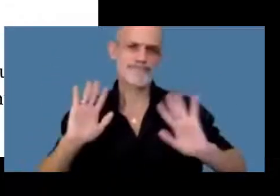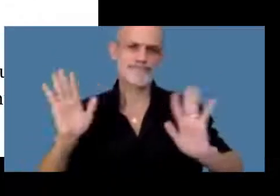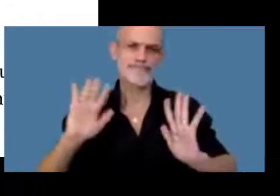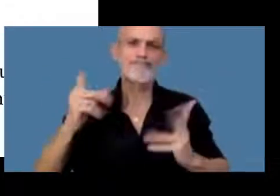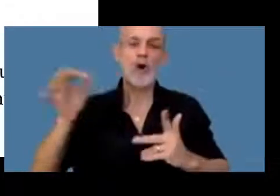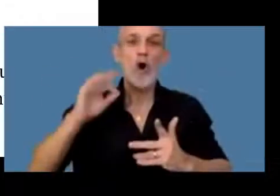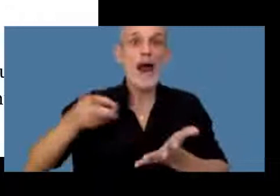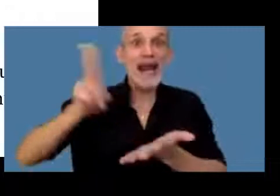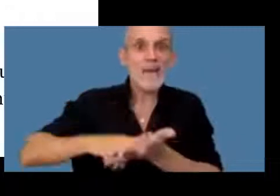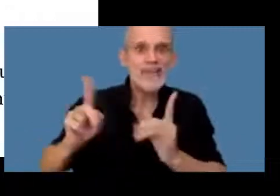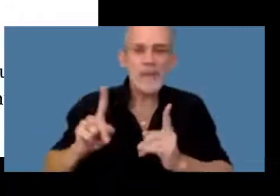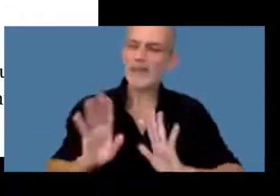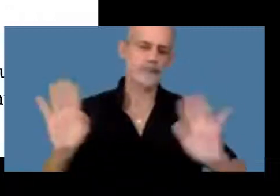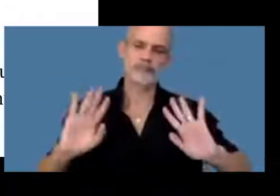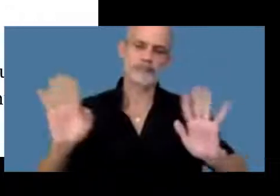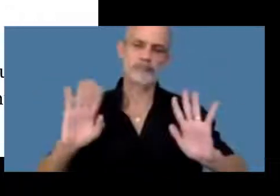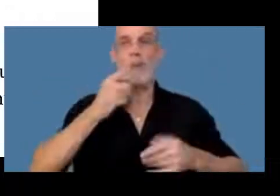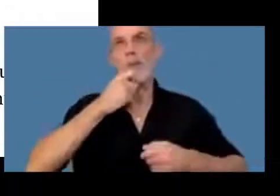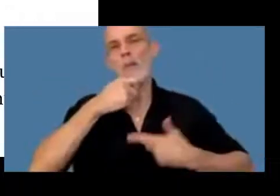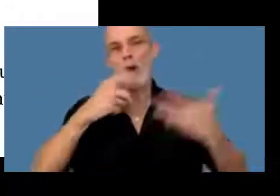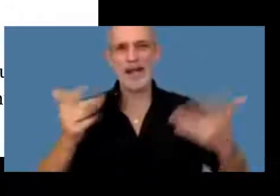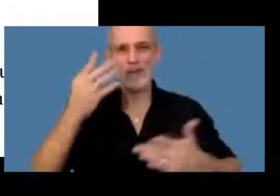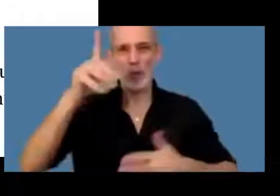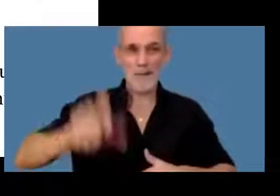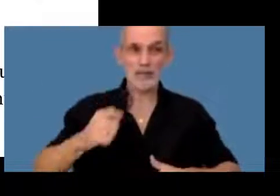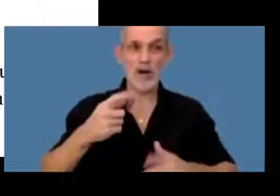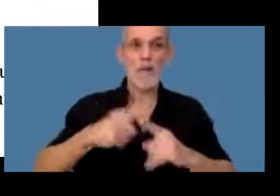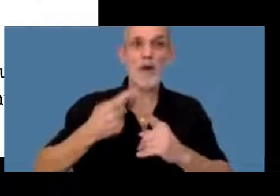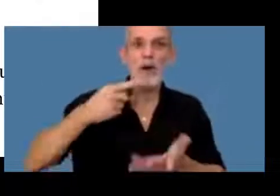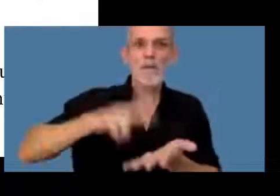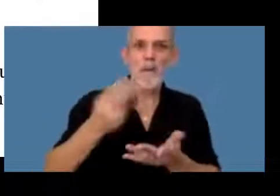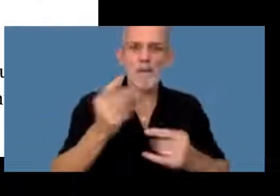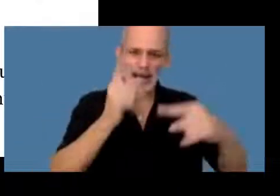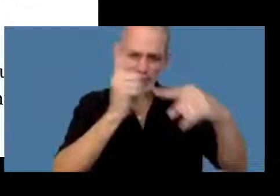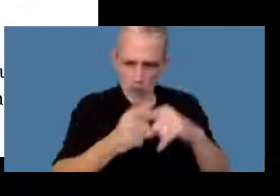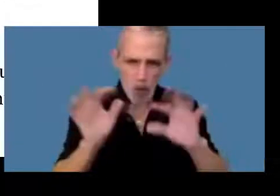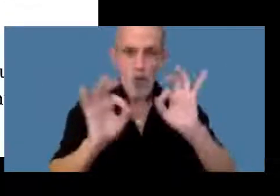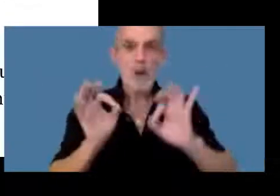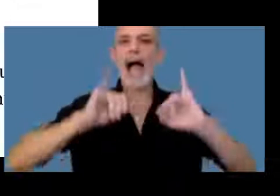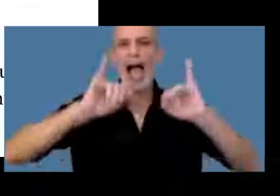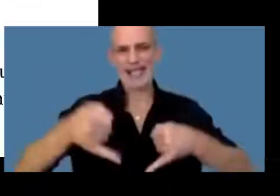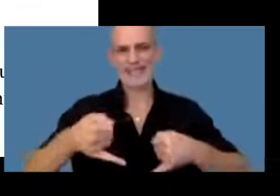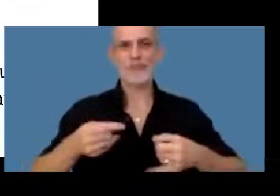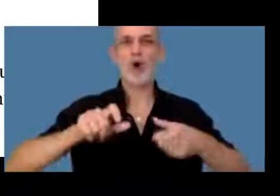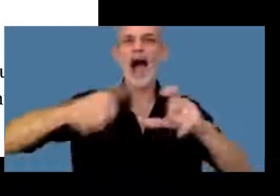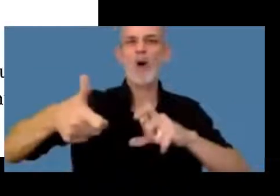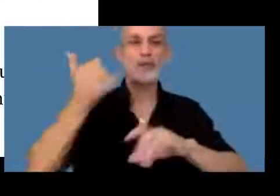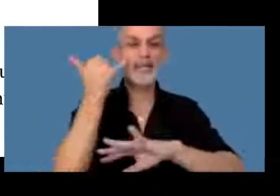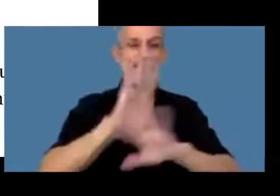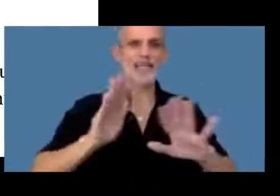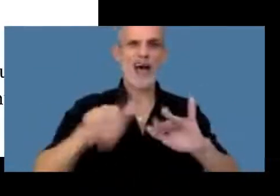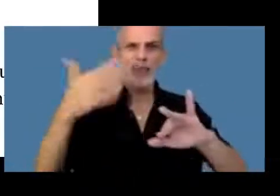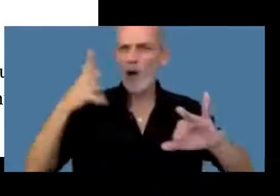repetición, porque supónganse que alguien por el importe determinado acepta el ajuste y luego inicia una acción de